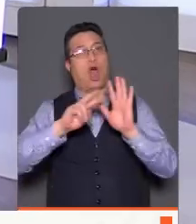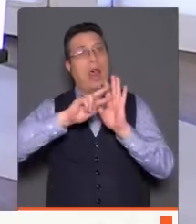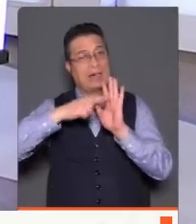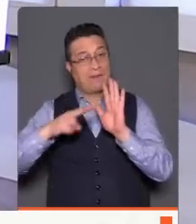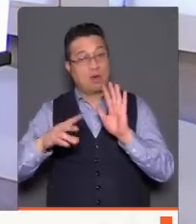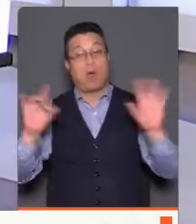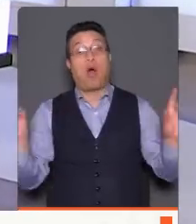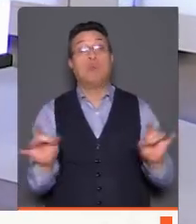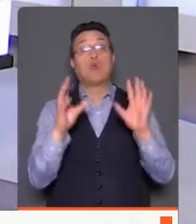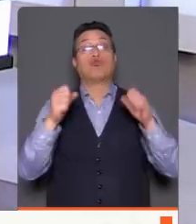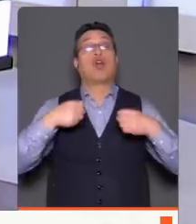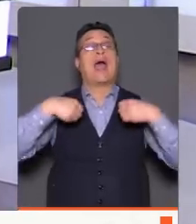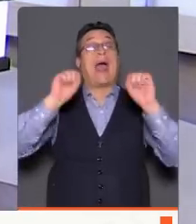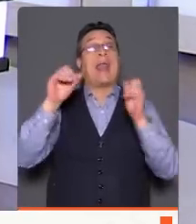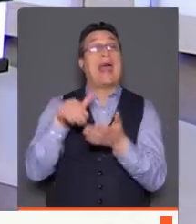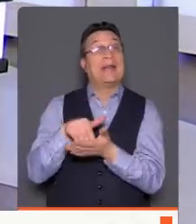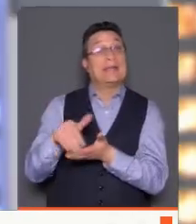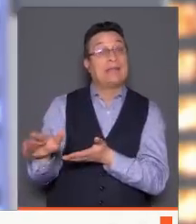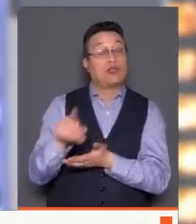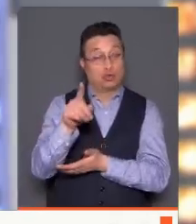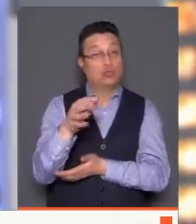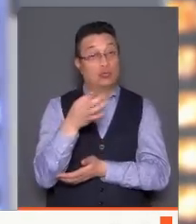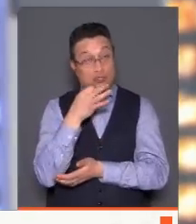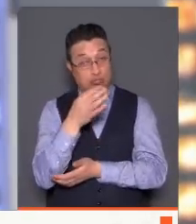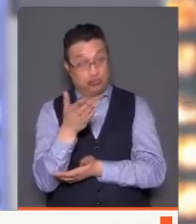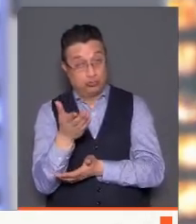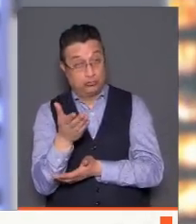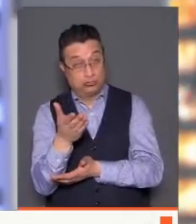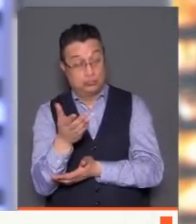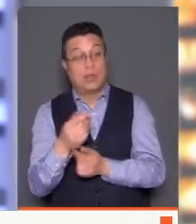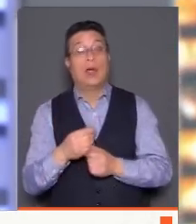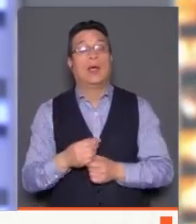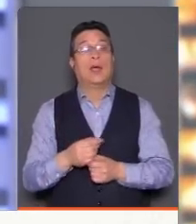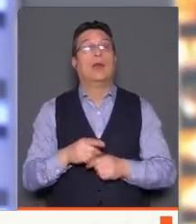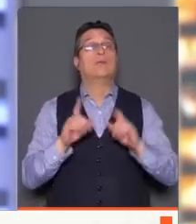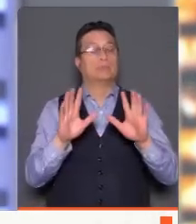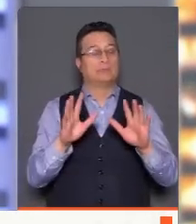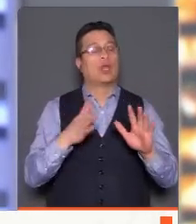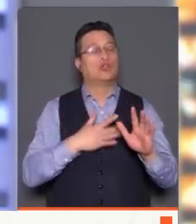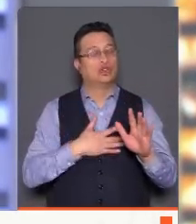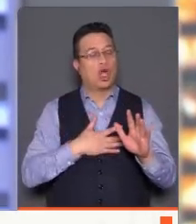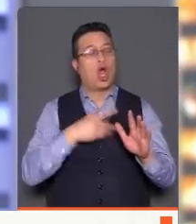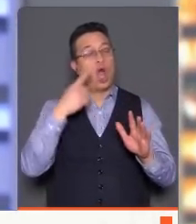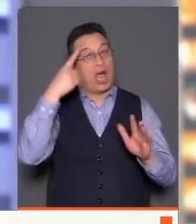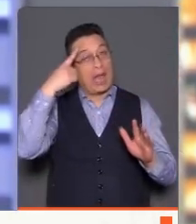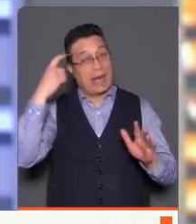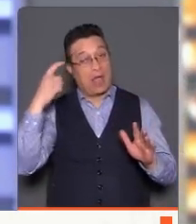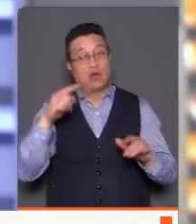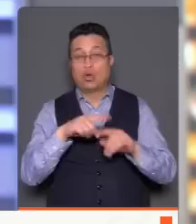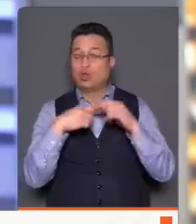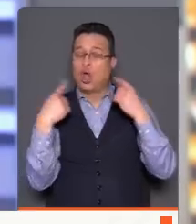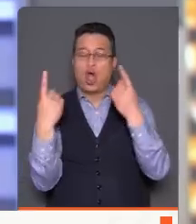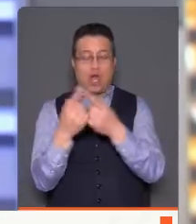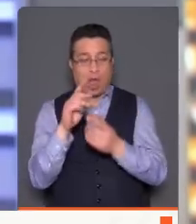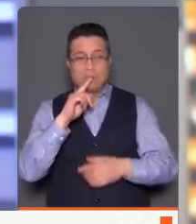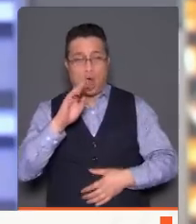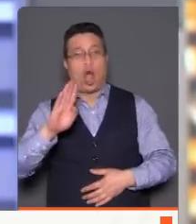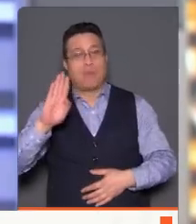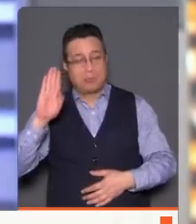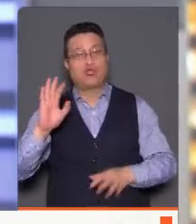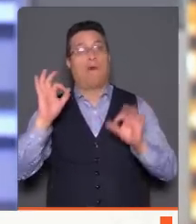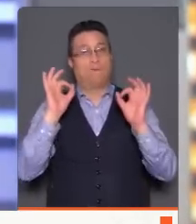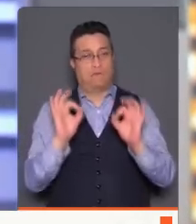de que gane el rechazo, como está haciendo la prueba ahora? Mira, yo creo que todos los compromisos siempre van a ser buenos, obviamente si